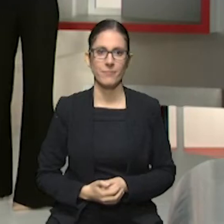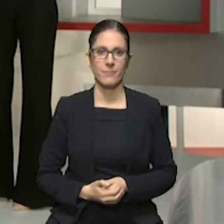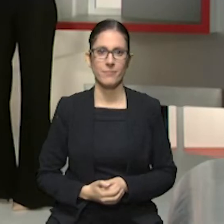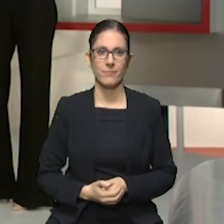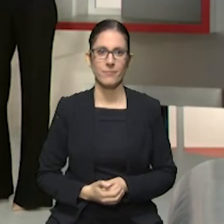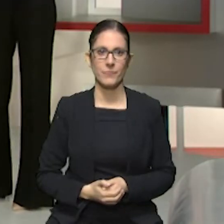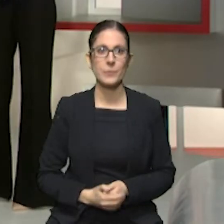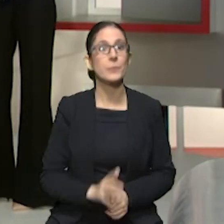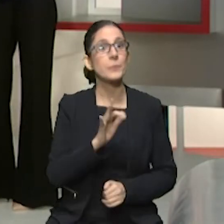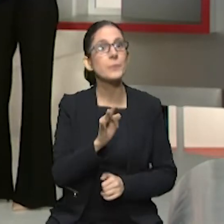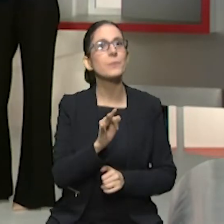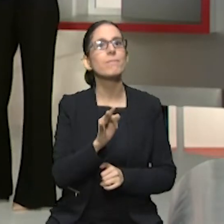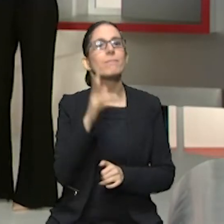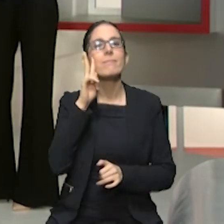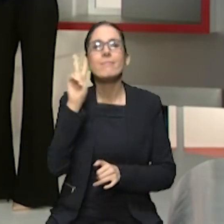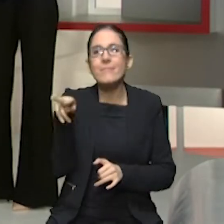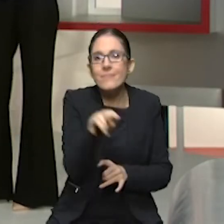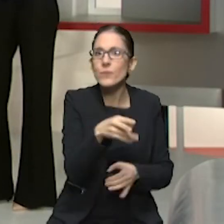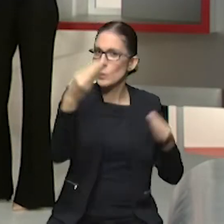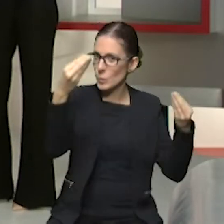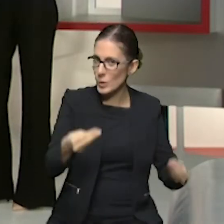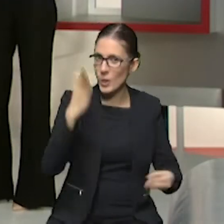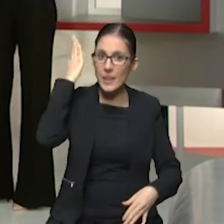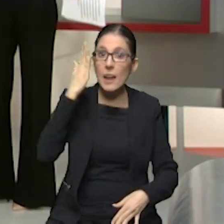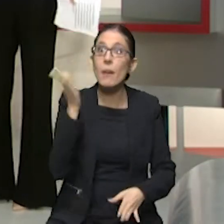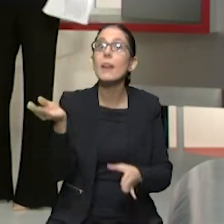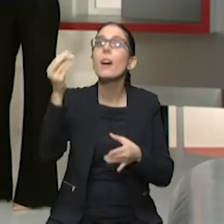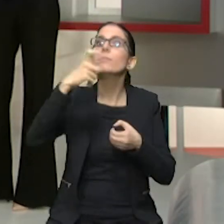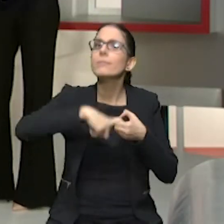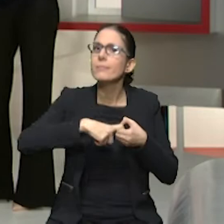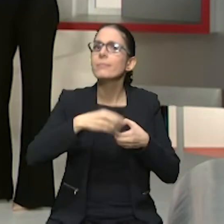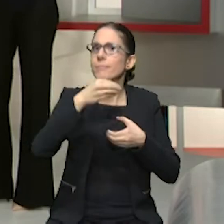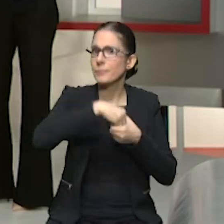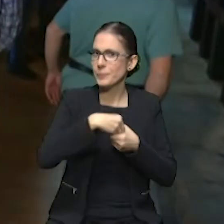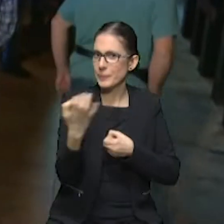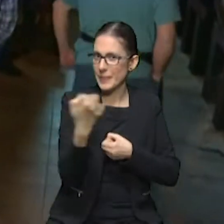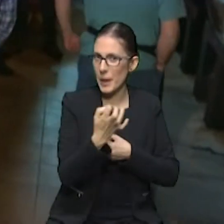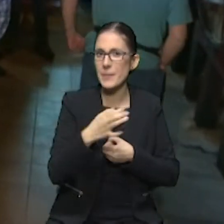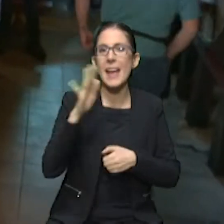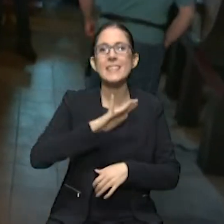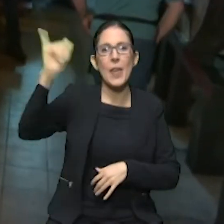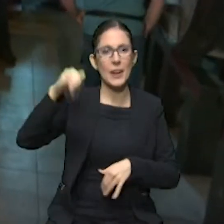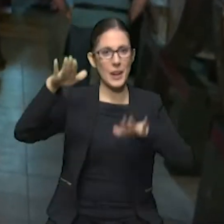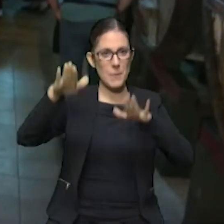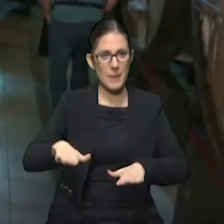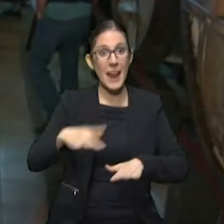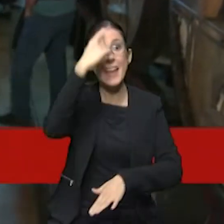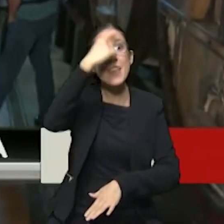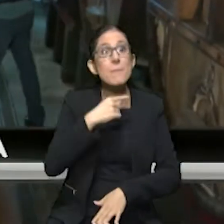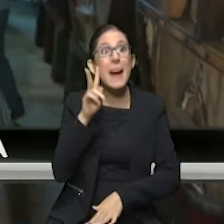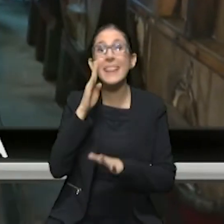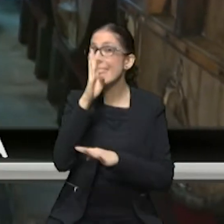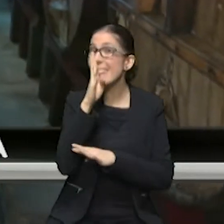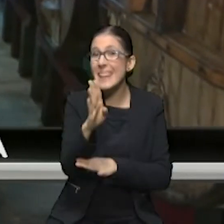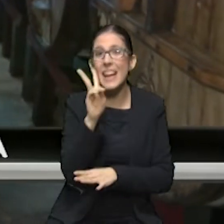Y un buen recorrido por Navarra incluye una parada en una sidrería. Esta que van a ver es la imagen en directo de la